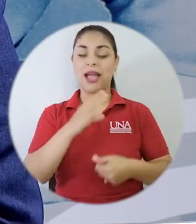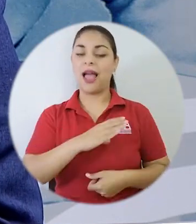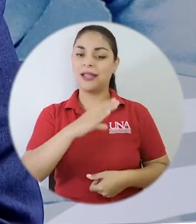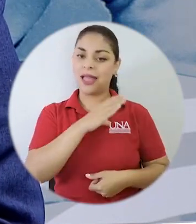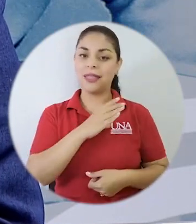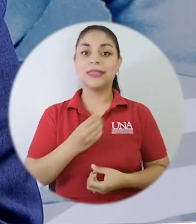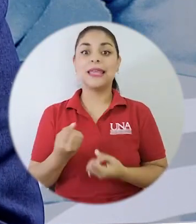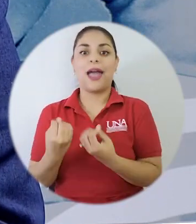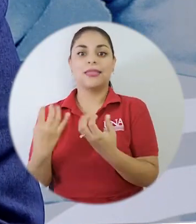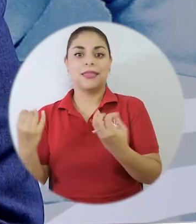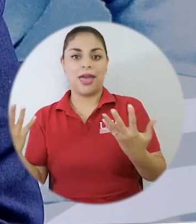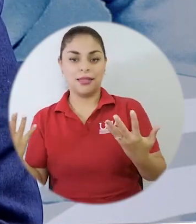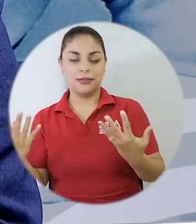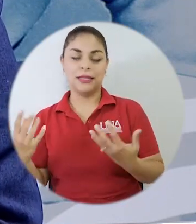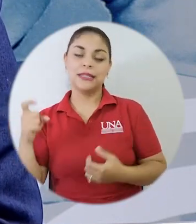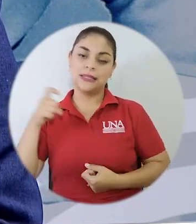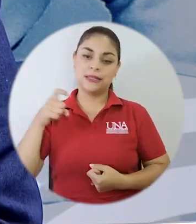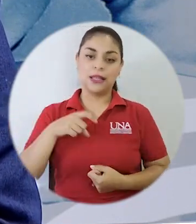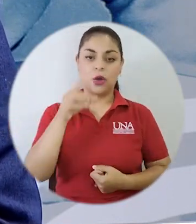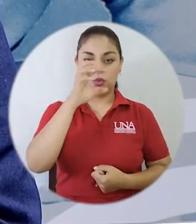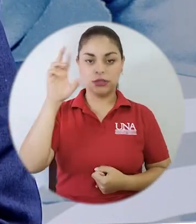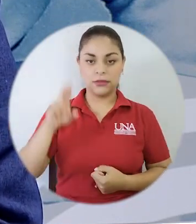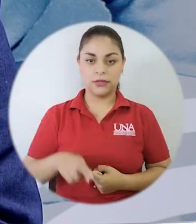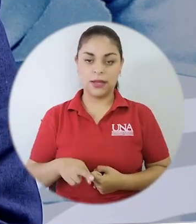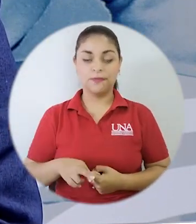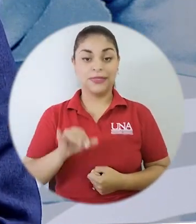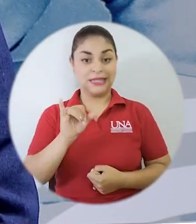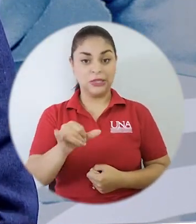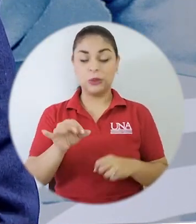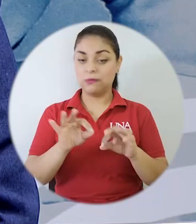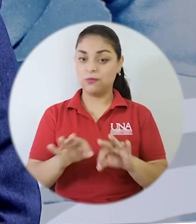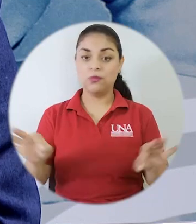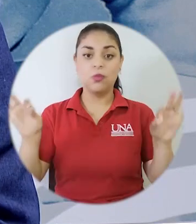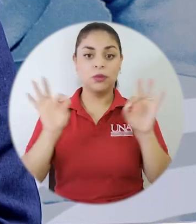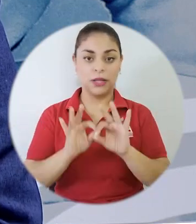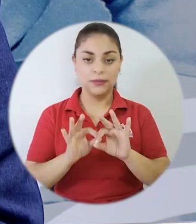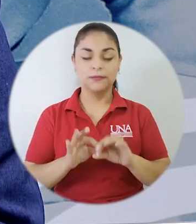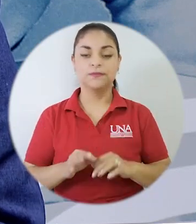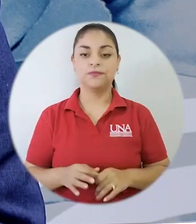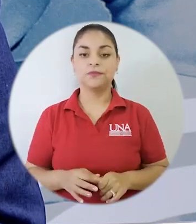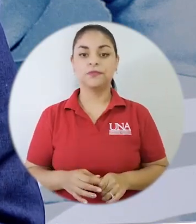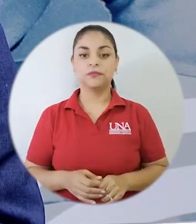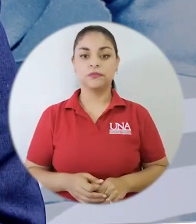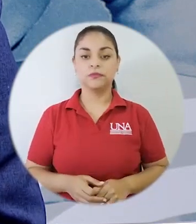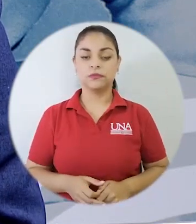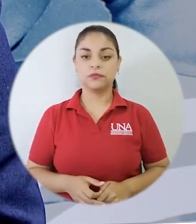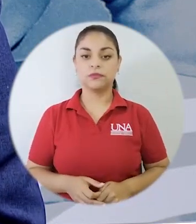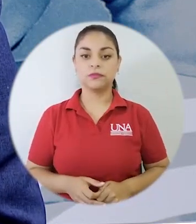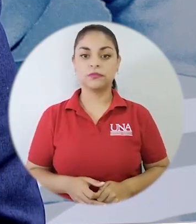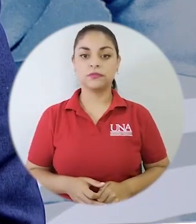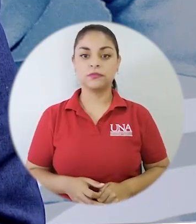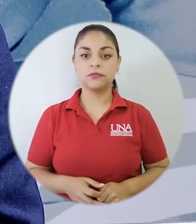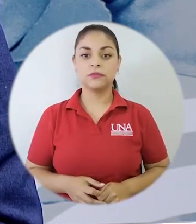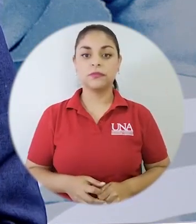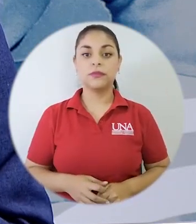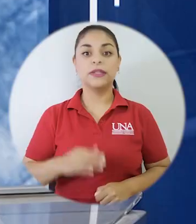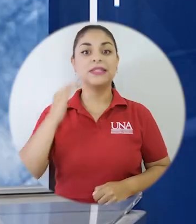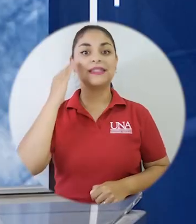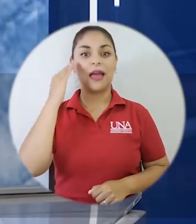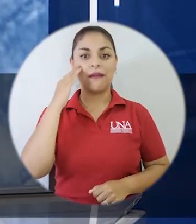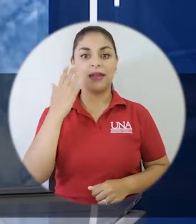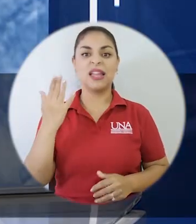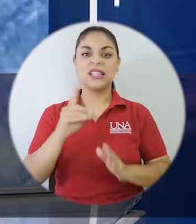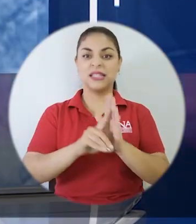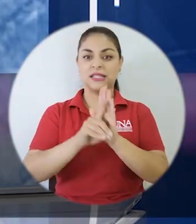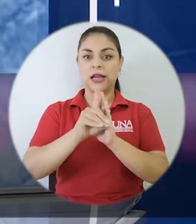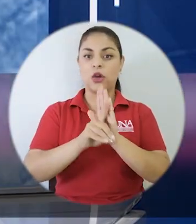en cantidad y en calidad como lo requiere el pueblo costarricense. Eso es un elemento muy importante. Y en ese, ¿verdad?,